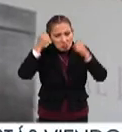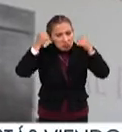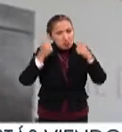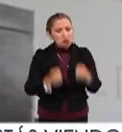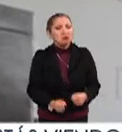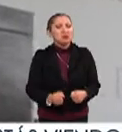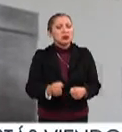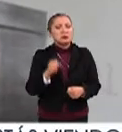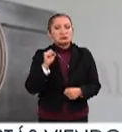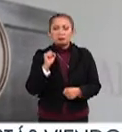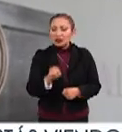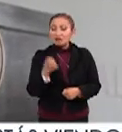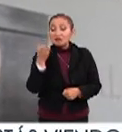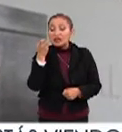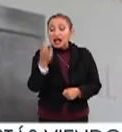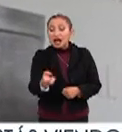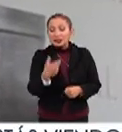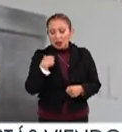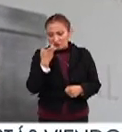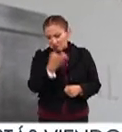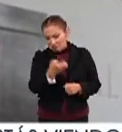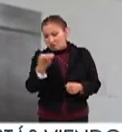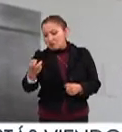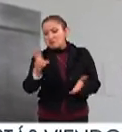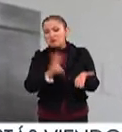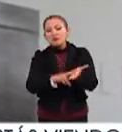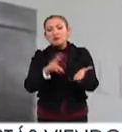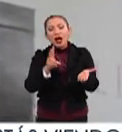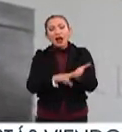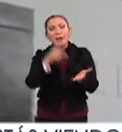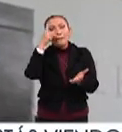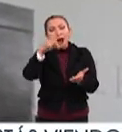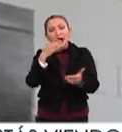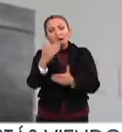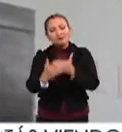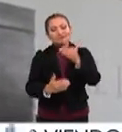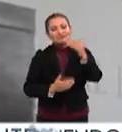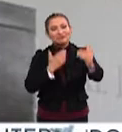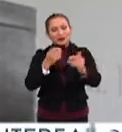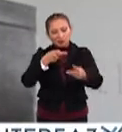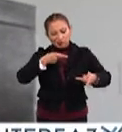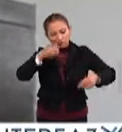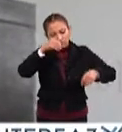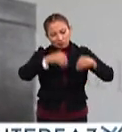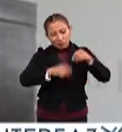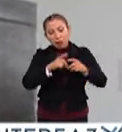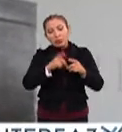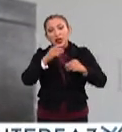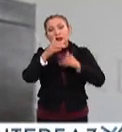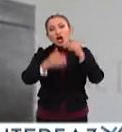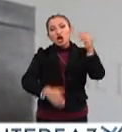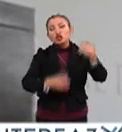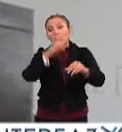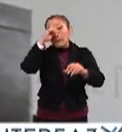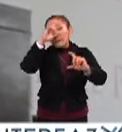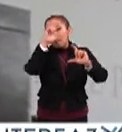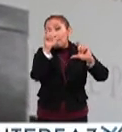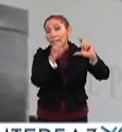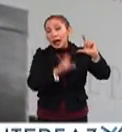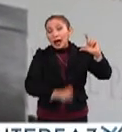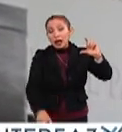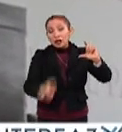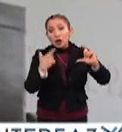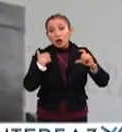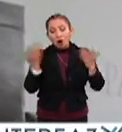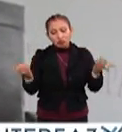convencido que esta es la ruta para construir una estrategia de desarrollo nacional